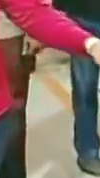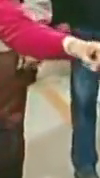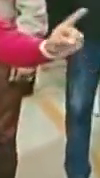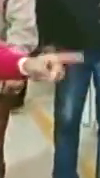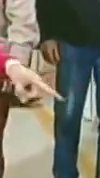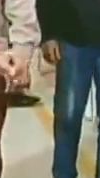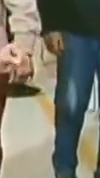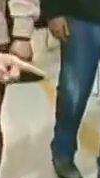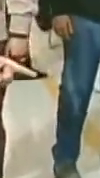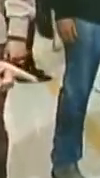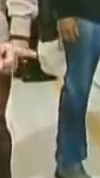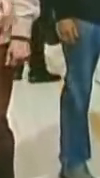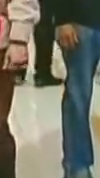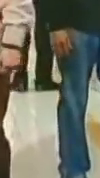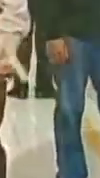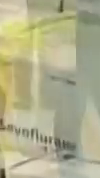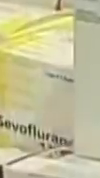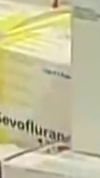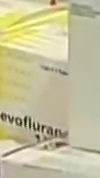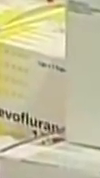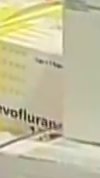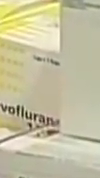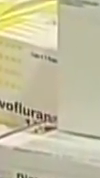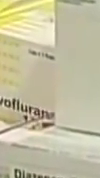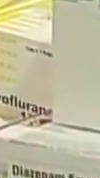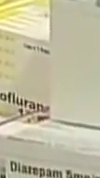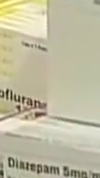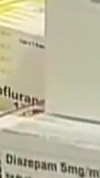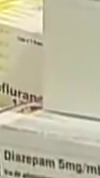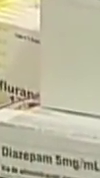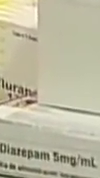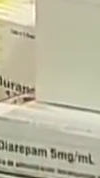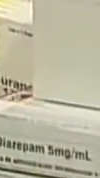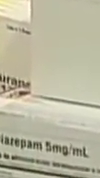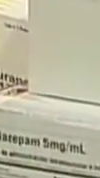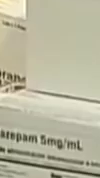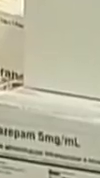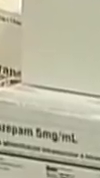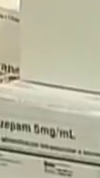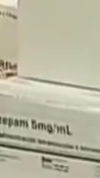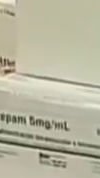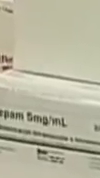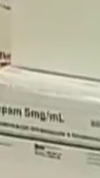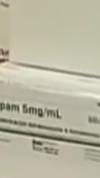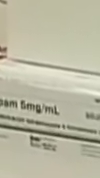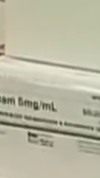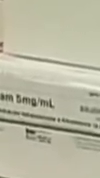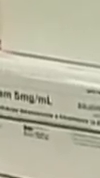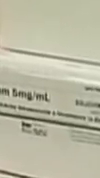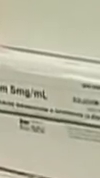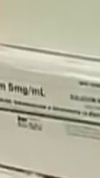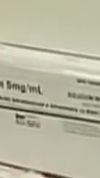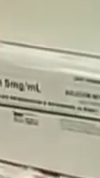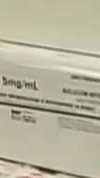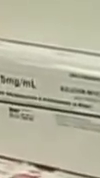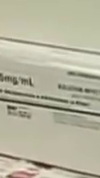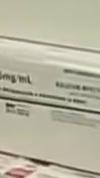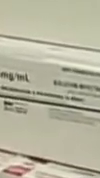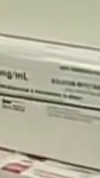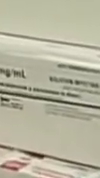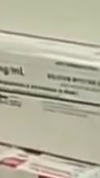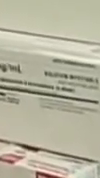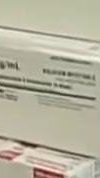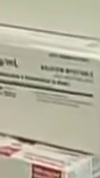compuesta por todos los medicamentos de la hospitalaria. Hospitalaria, disculpa. Los hospitales del país. Sí, señor. Acá tenemos